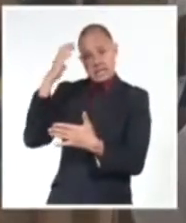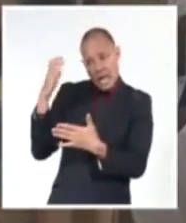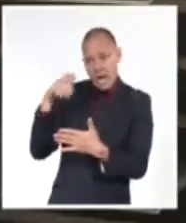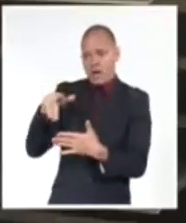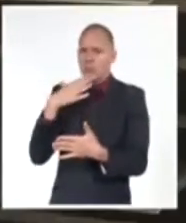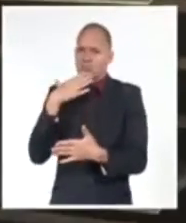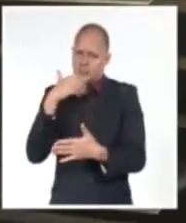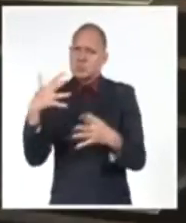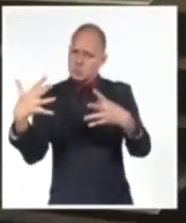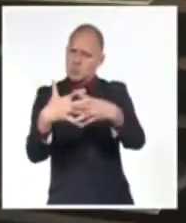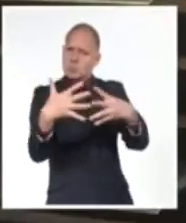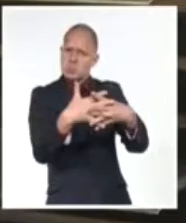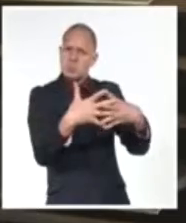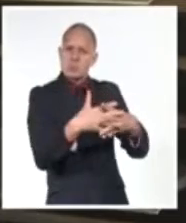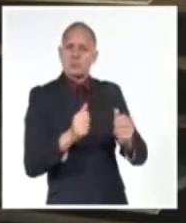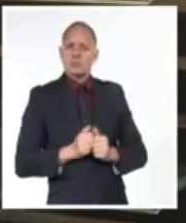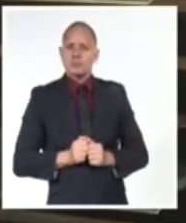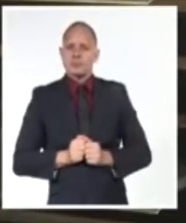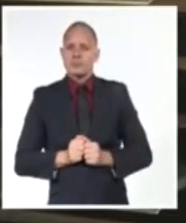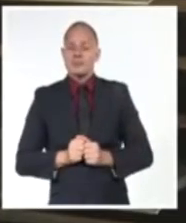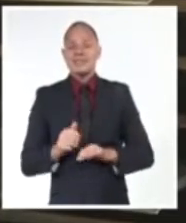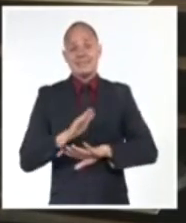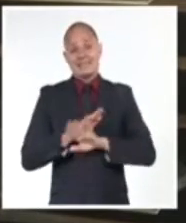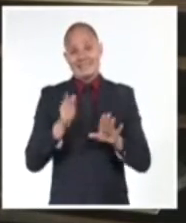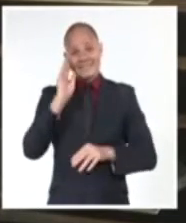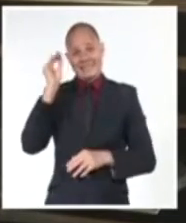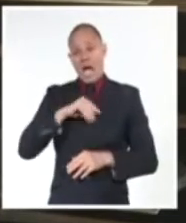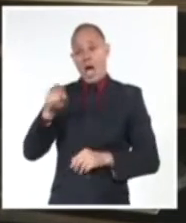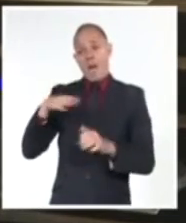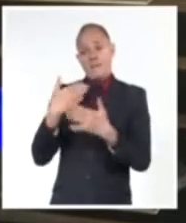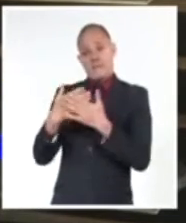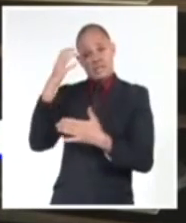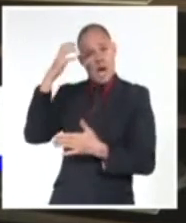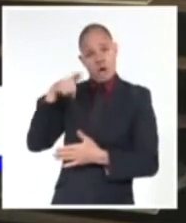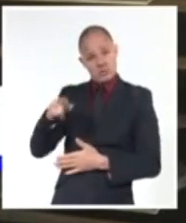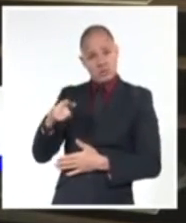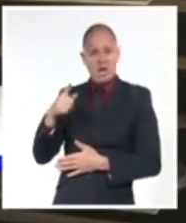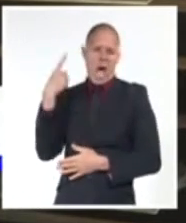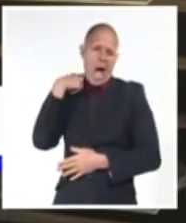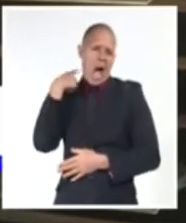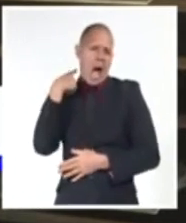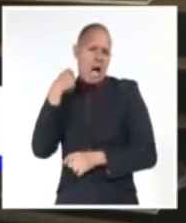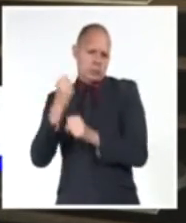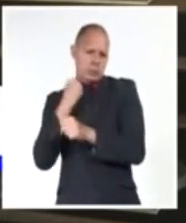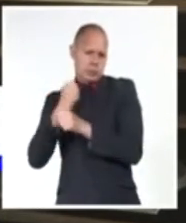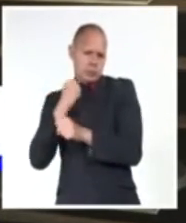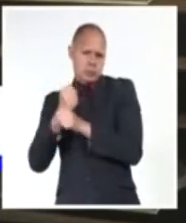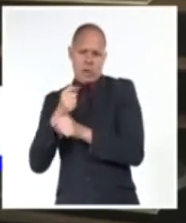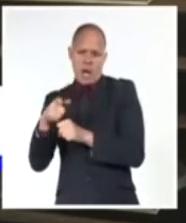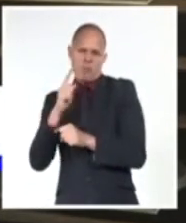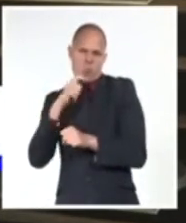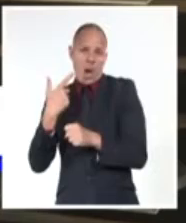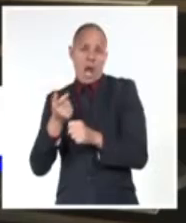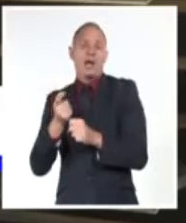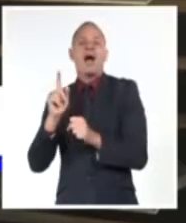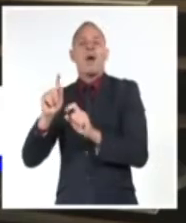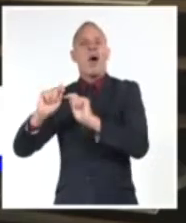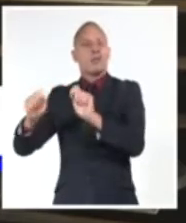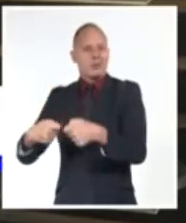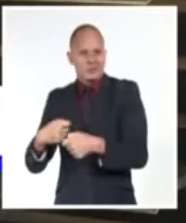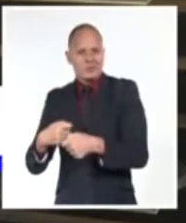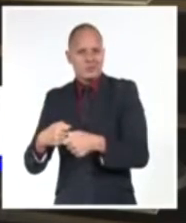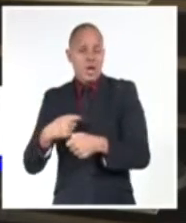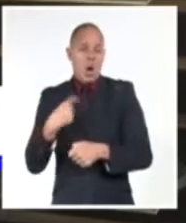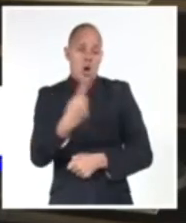a otros. Tienen conocimiento en algunos años de experiencias de grandes producciones de calzado. Nosotros no tenemos esas producciones